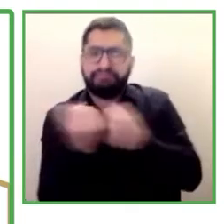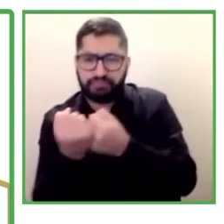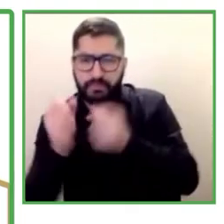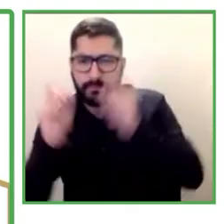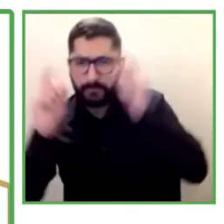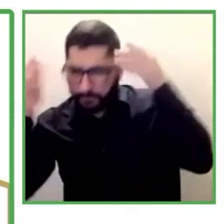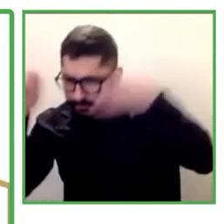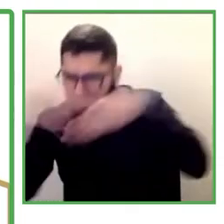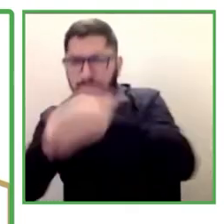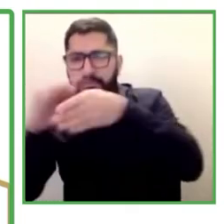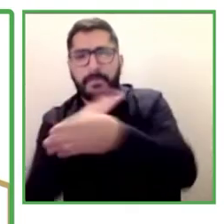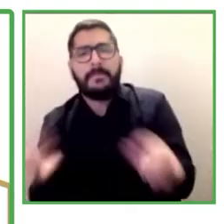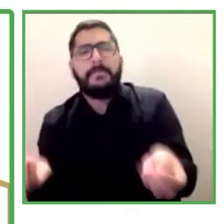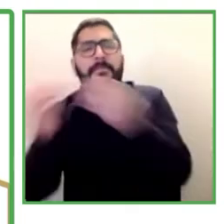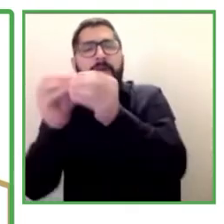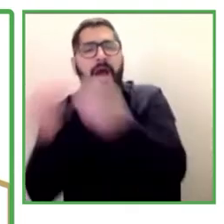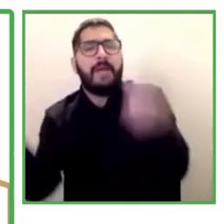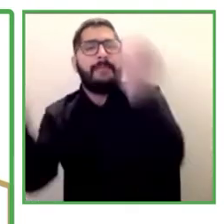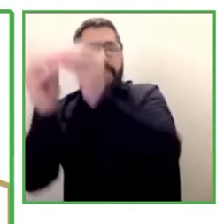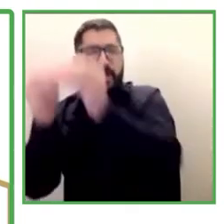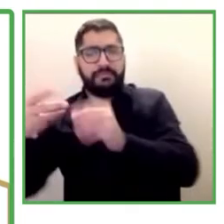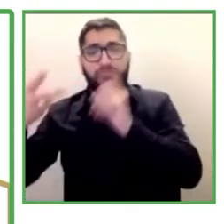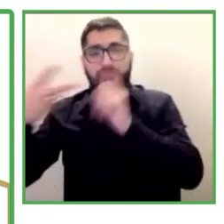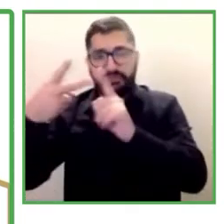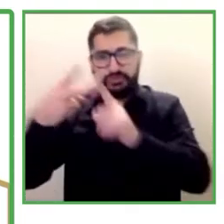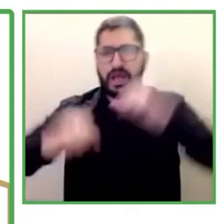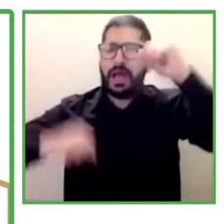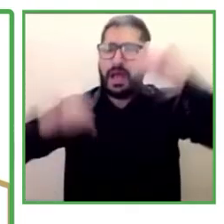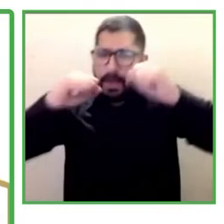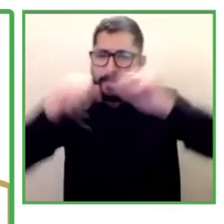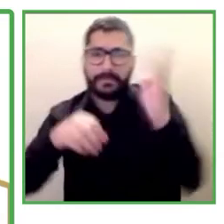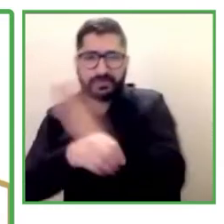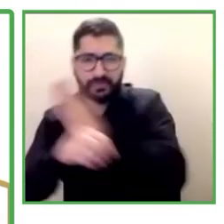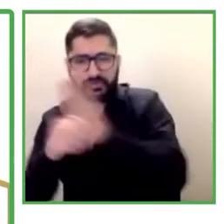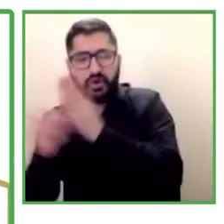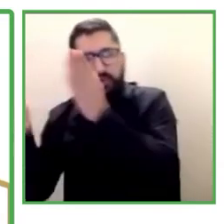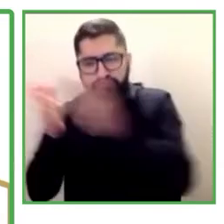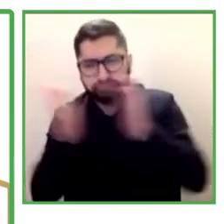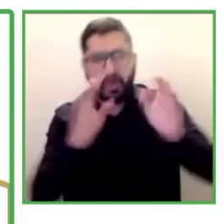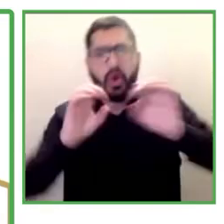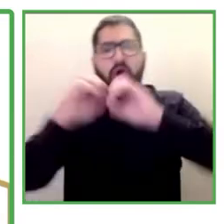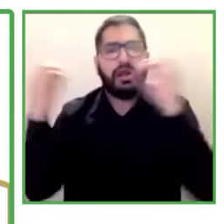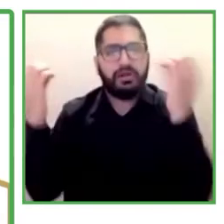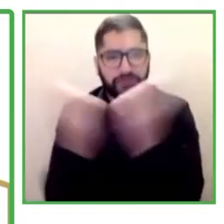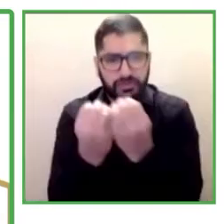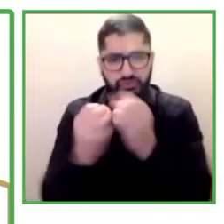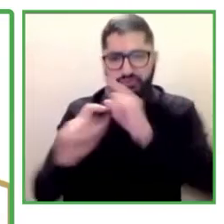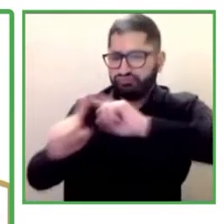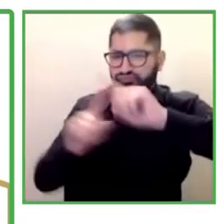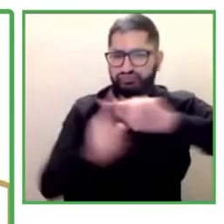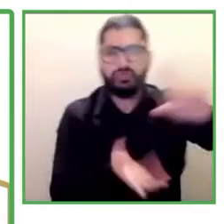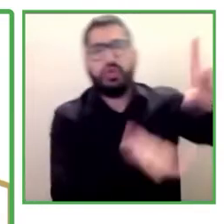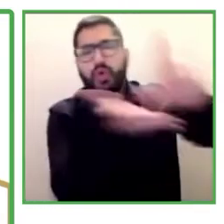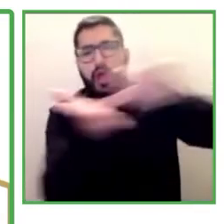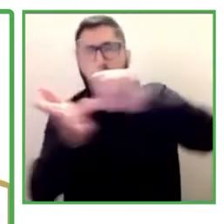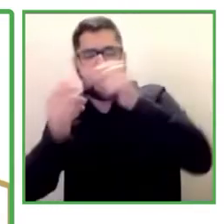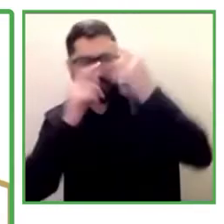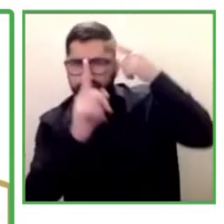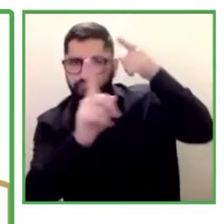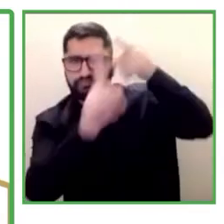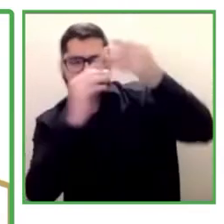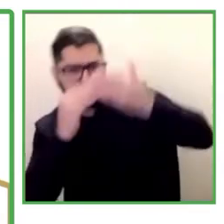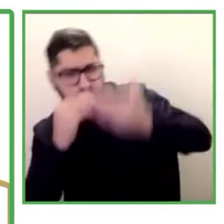con empresas y organizaciones en lugares más alejados, que con la virtualidad